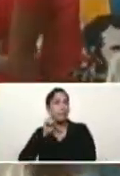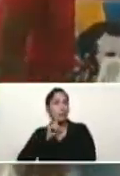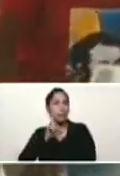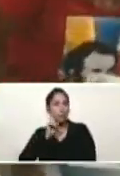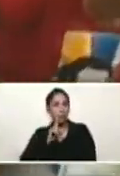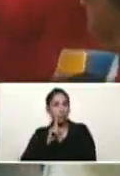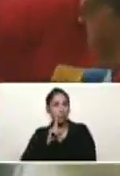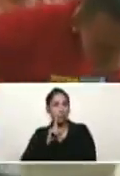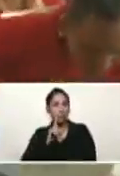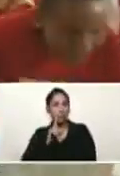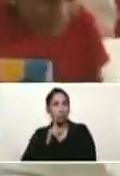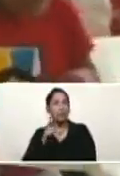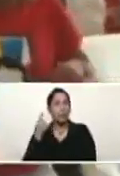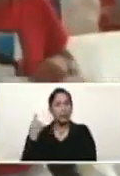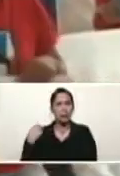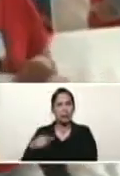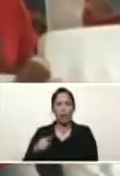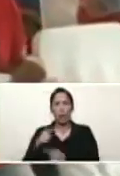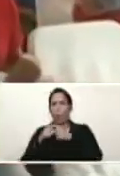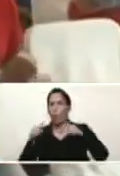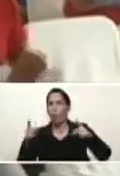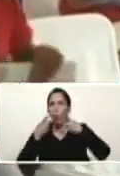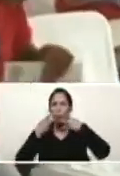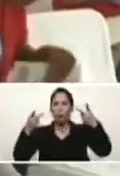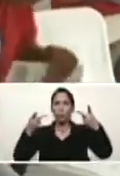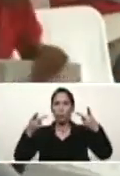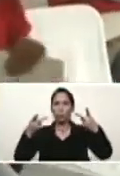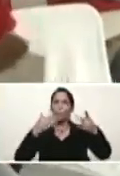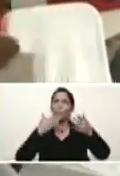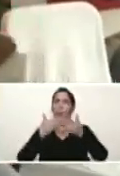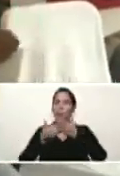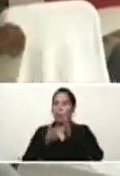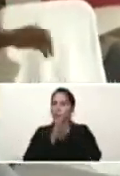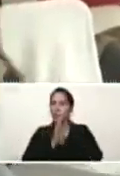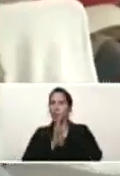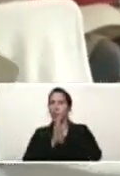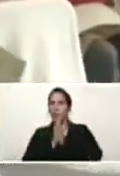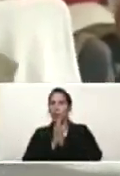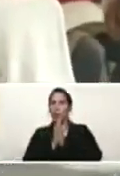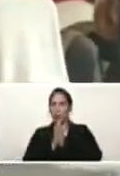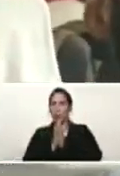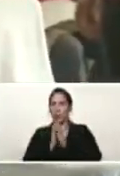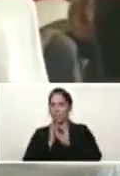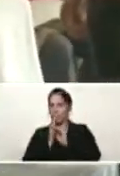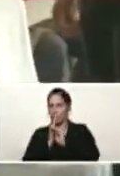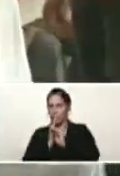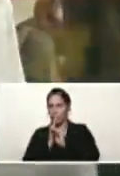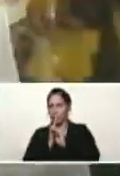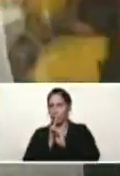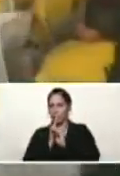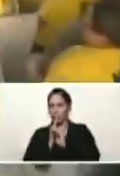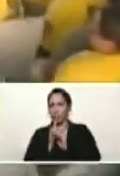Yo tengo otros anuncios, pero les voy a pedir un paréntesis así.